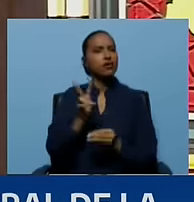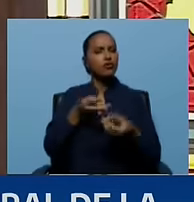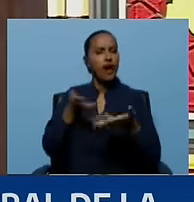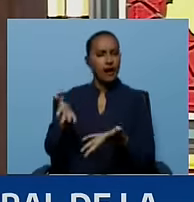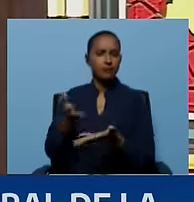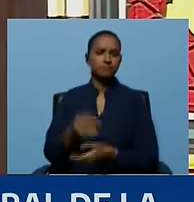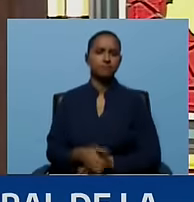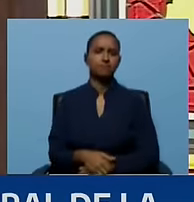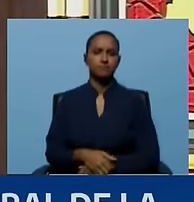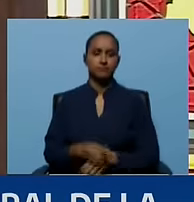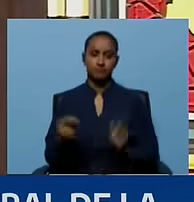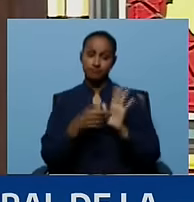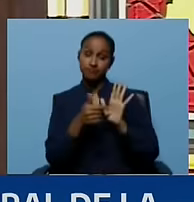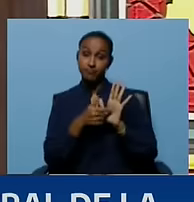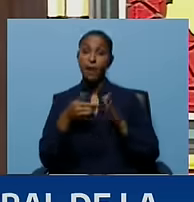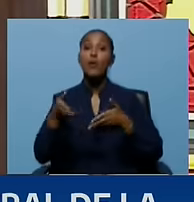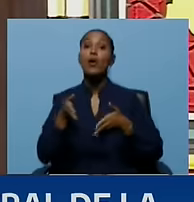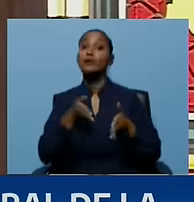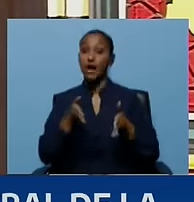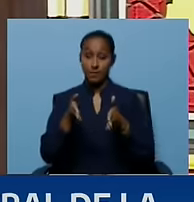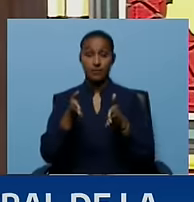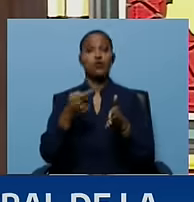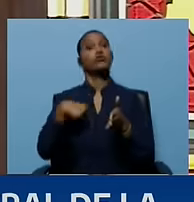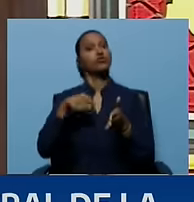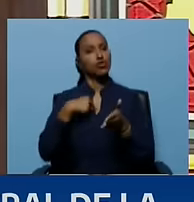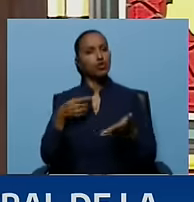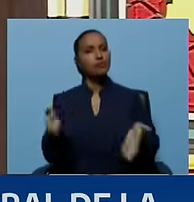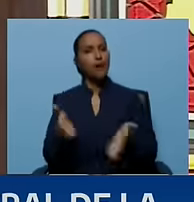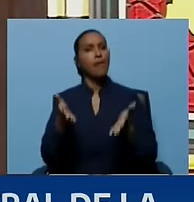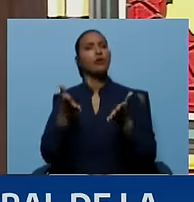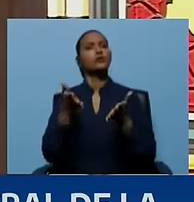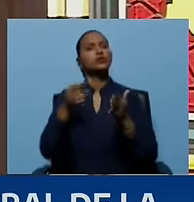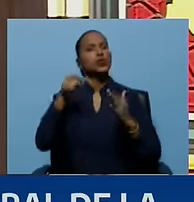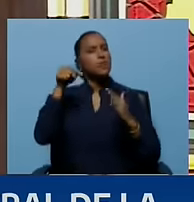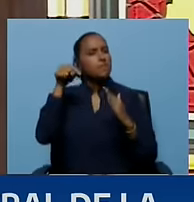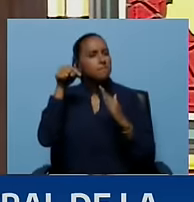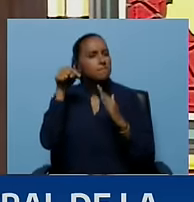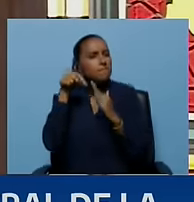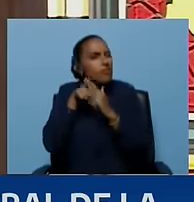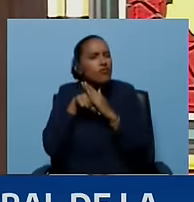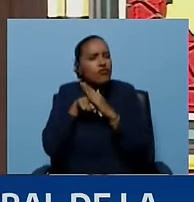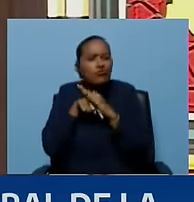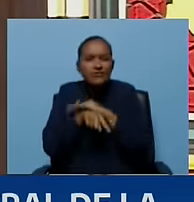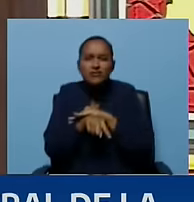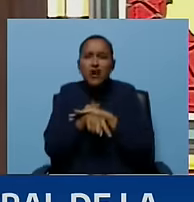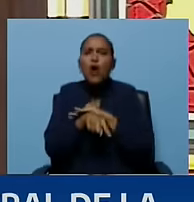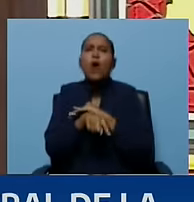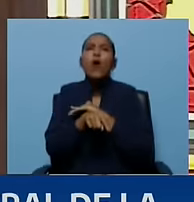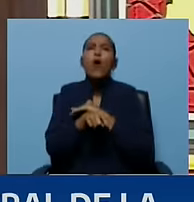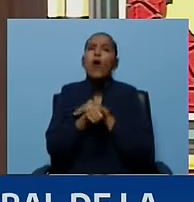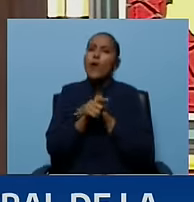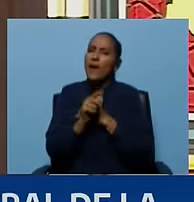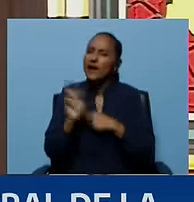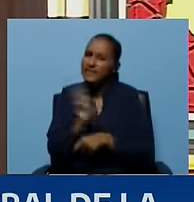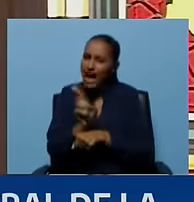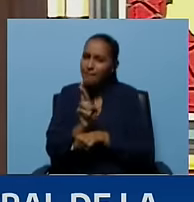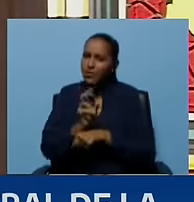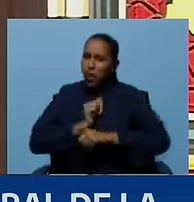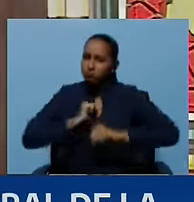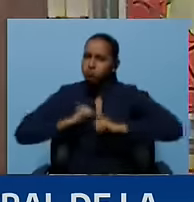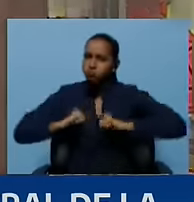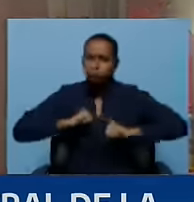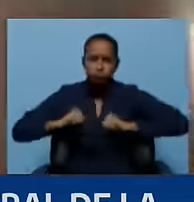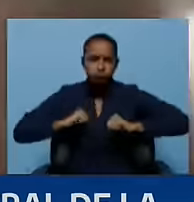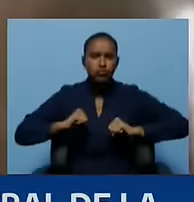por este camino vamos a un proceso de profundización y aceleración de